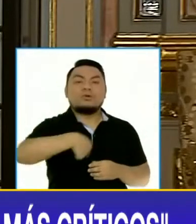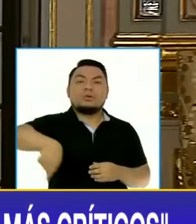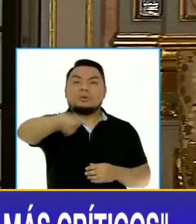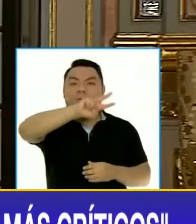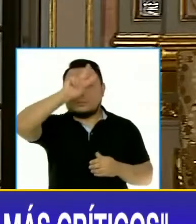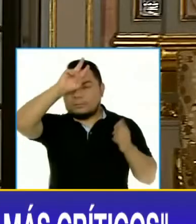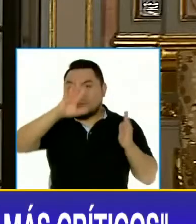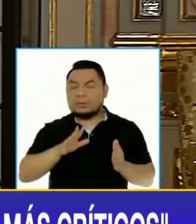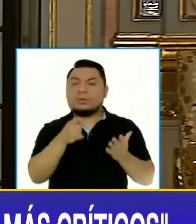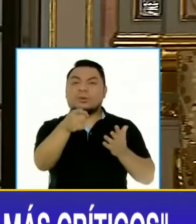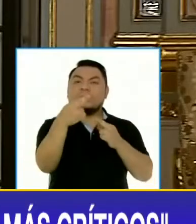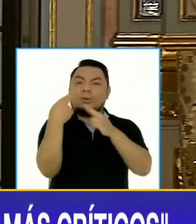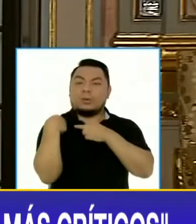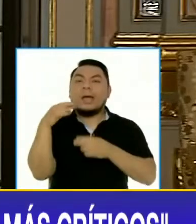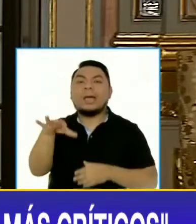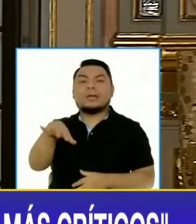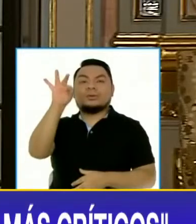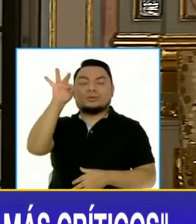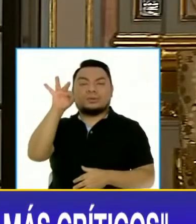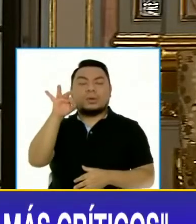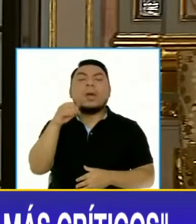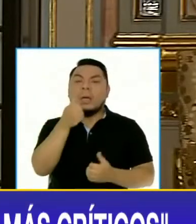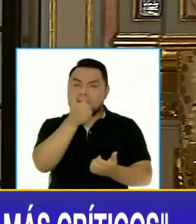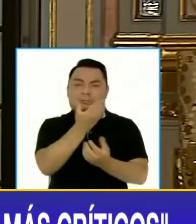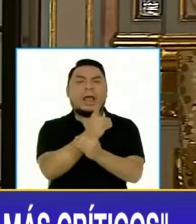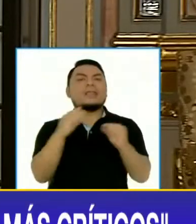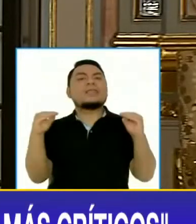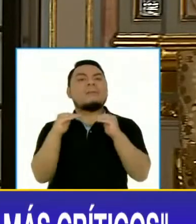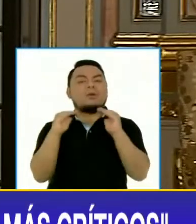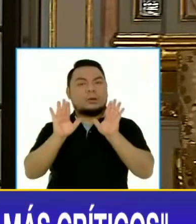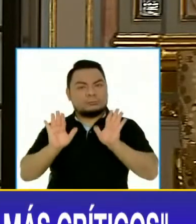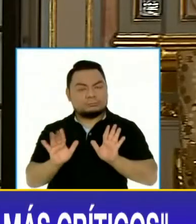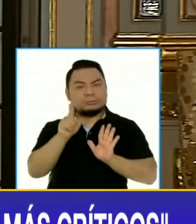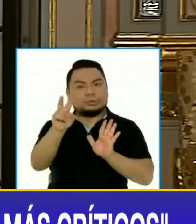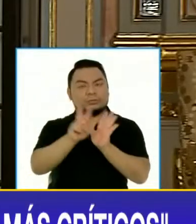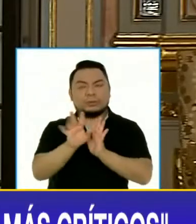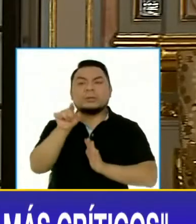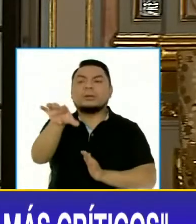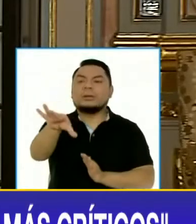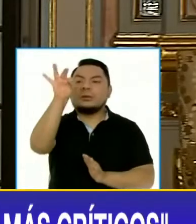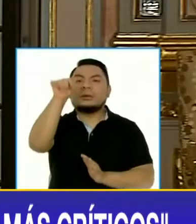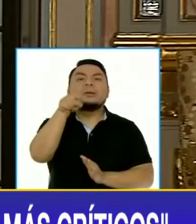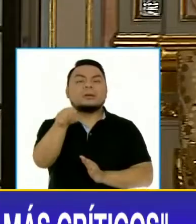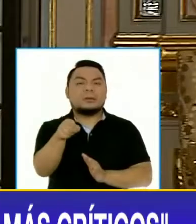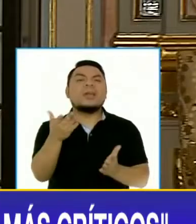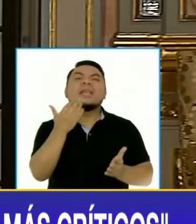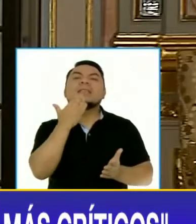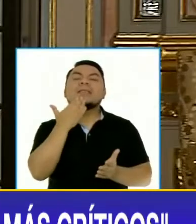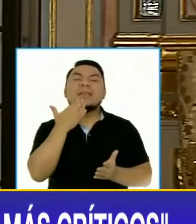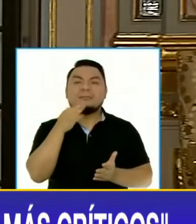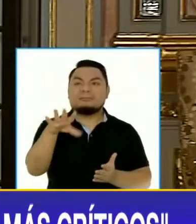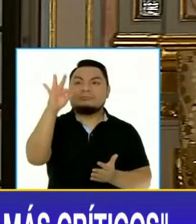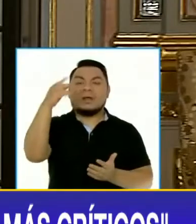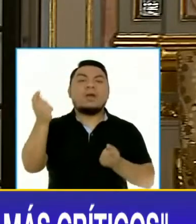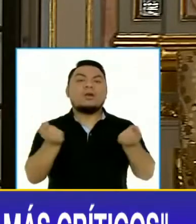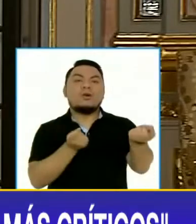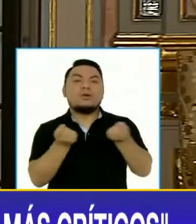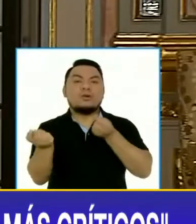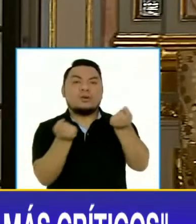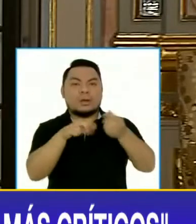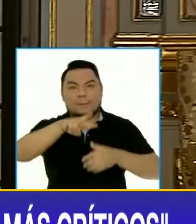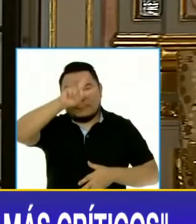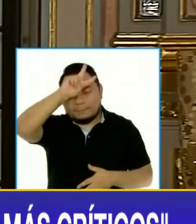ciudadanos y ciudadanas, la elección democrática de quienes conducirán el destino de nuestro país